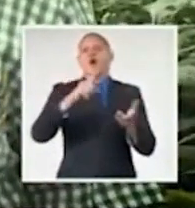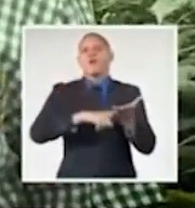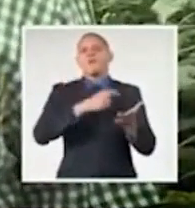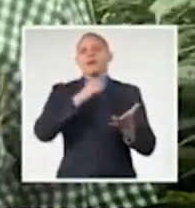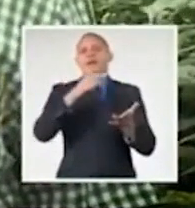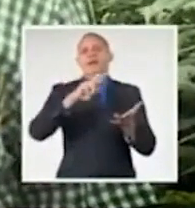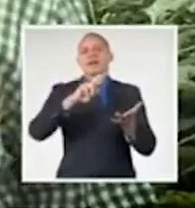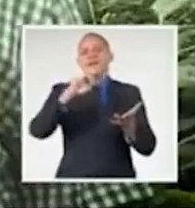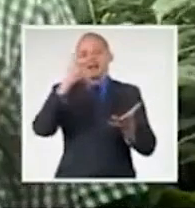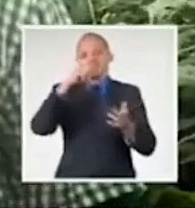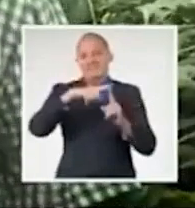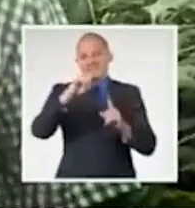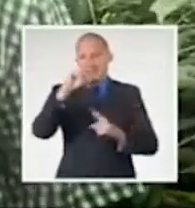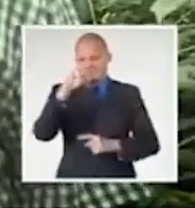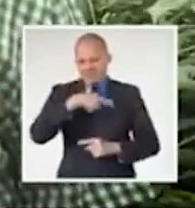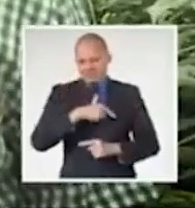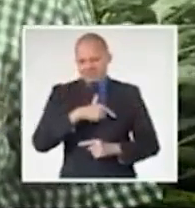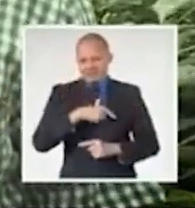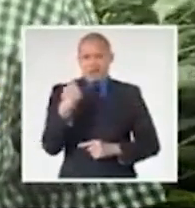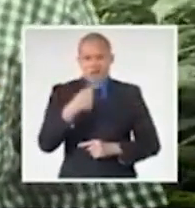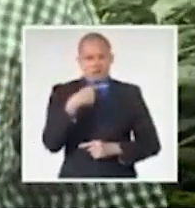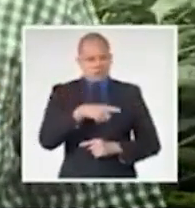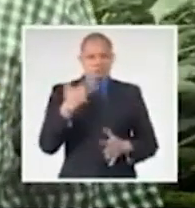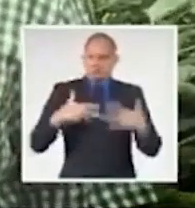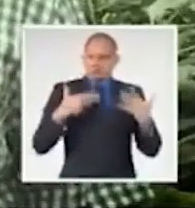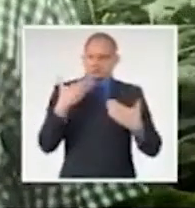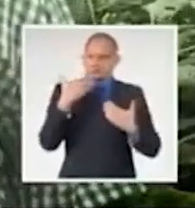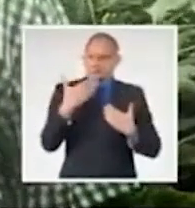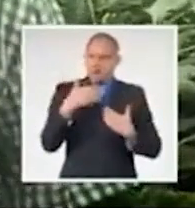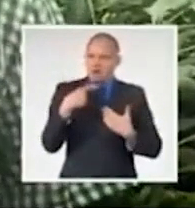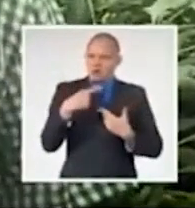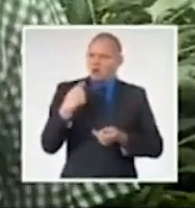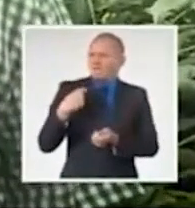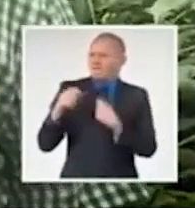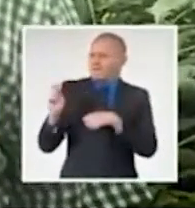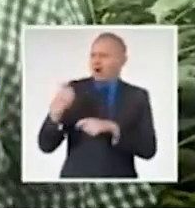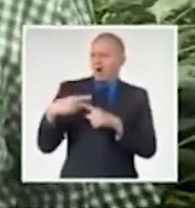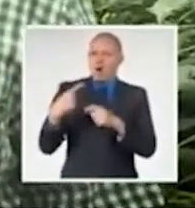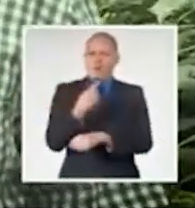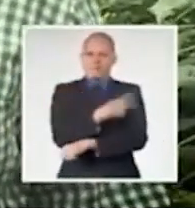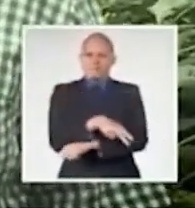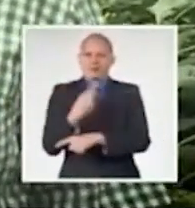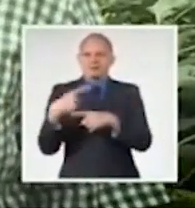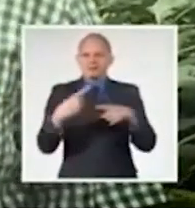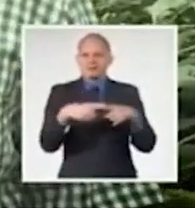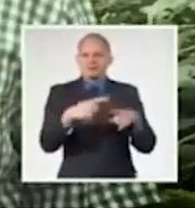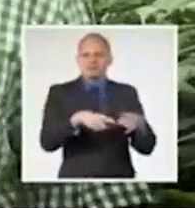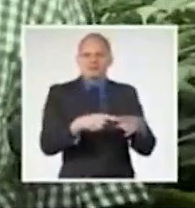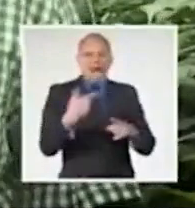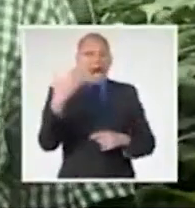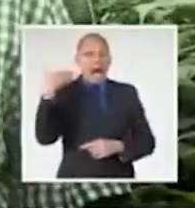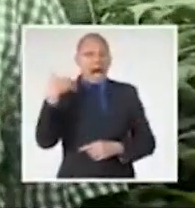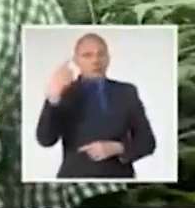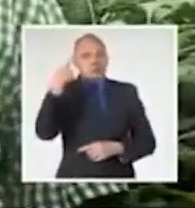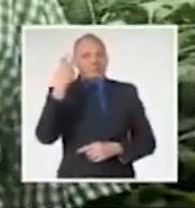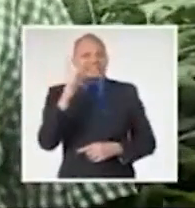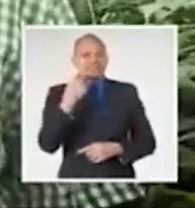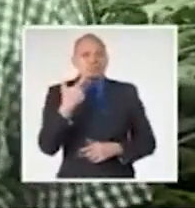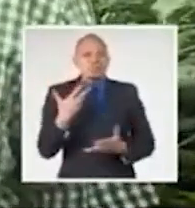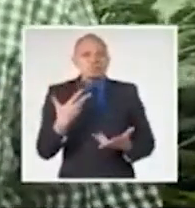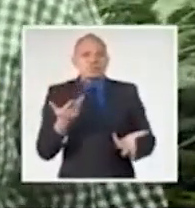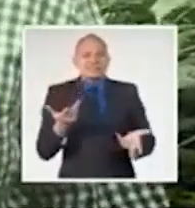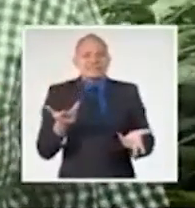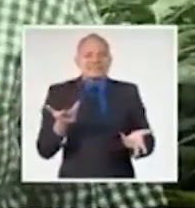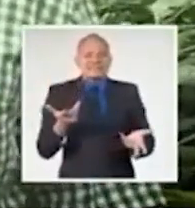tema de la comercialización el tema de exportación que no sabía cómo romper